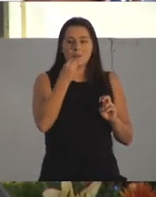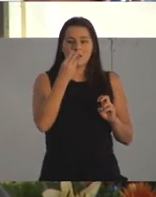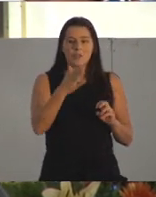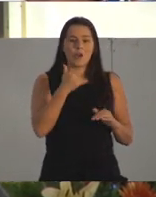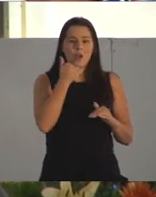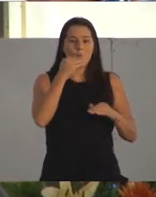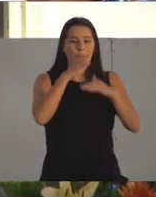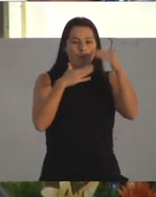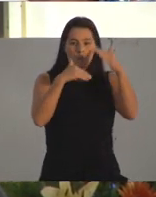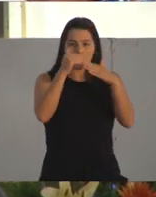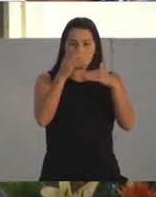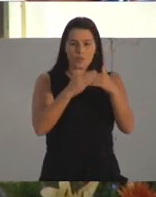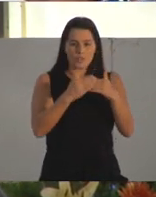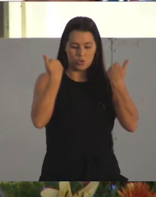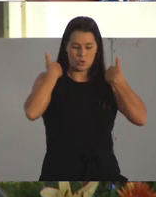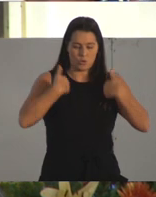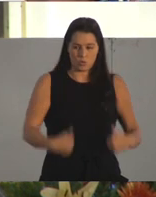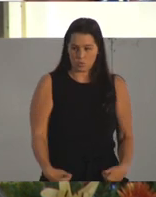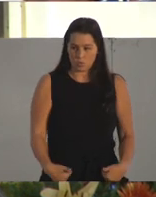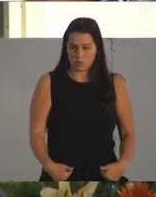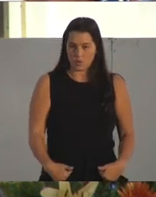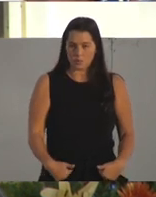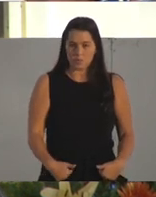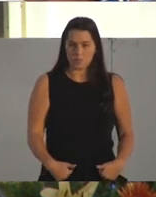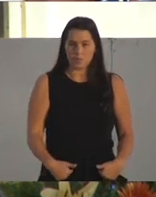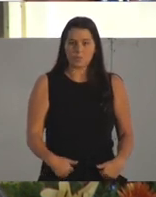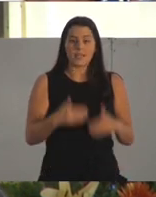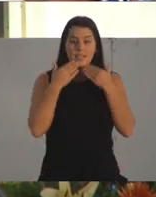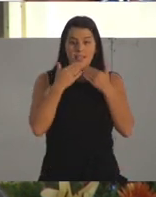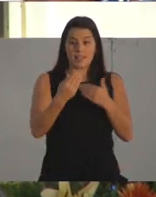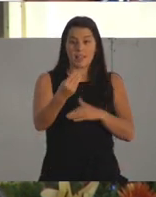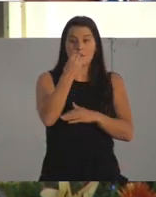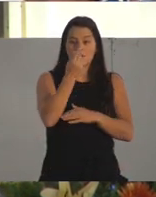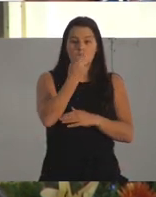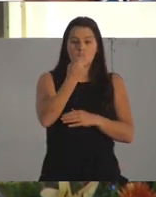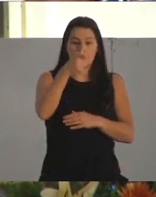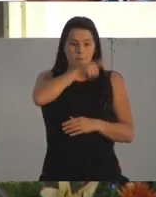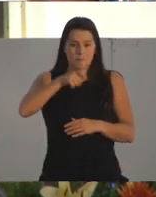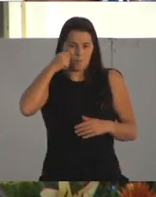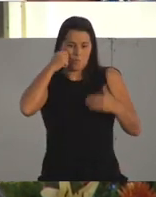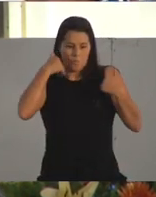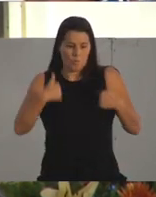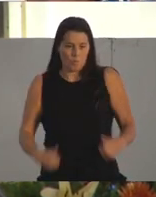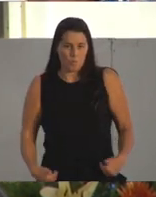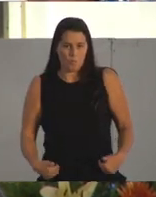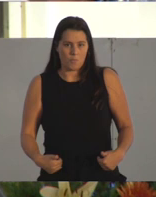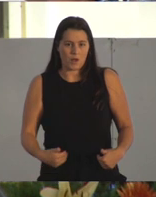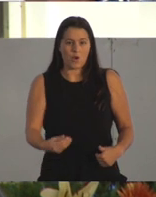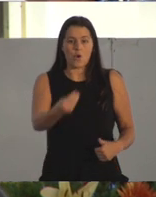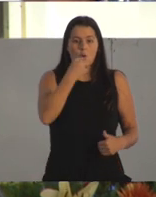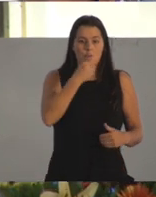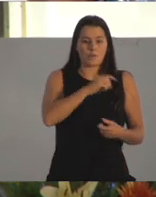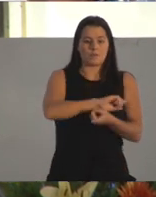proceso orgánico y fisiológico a través del cual los seres humanos transformamos los alimentos en